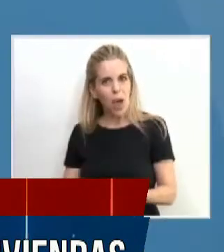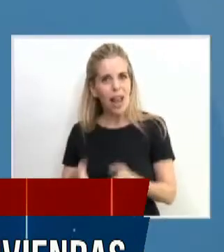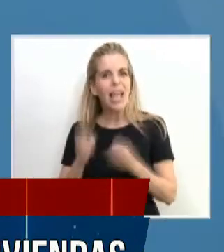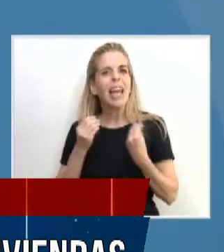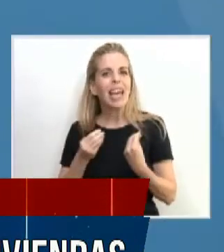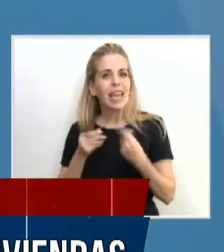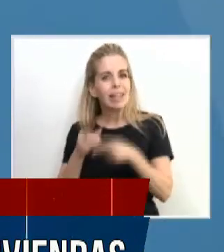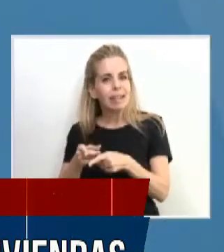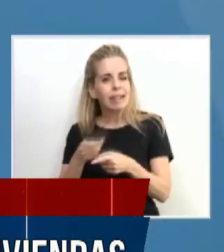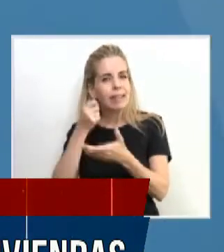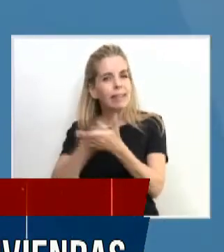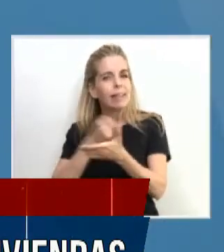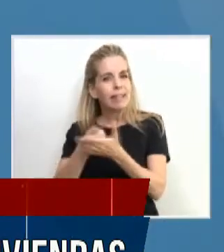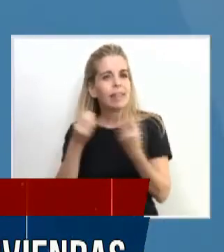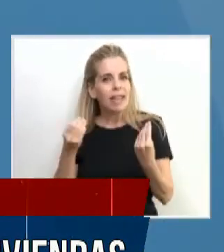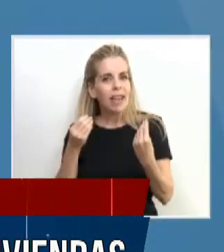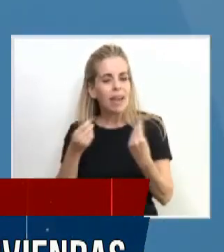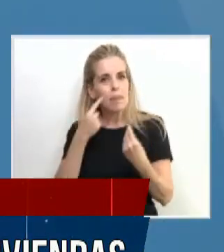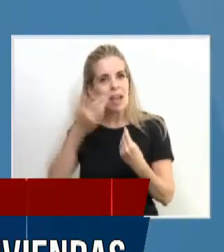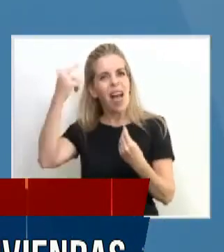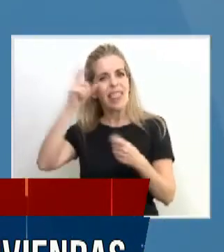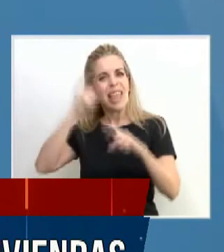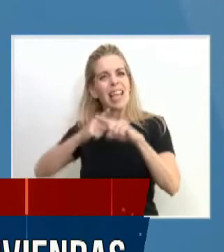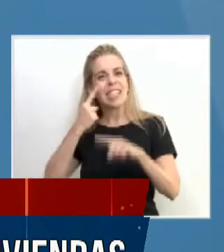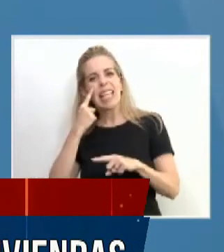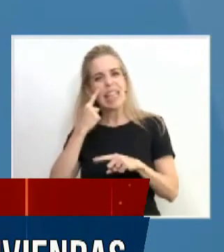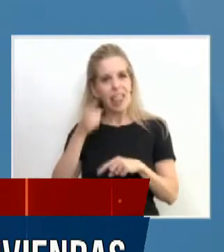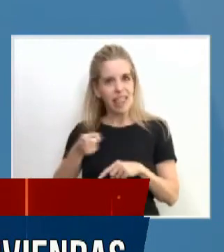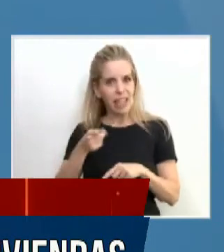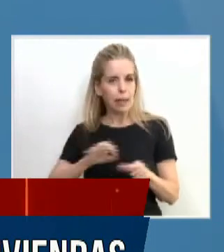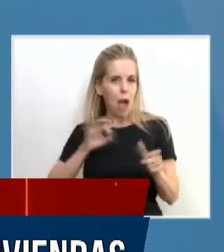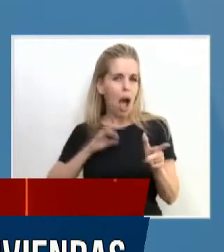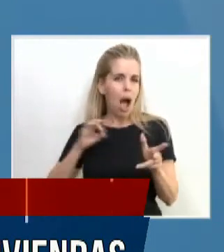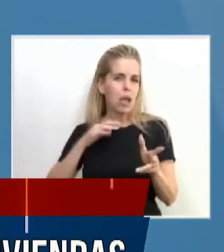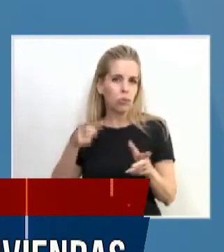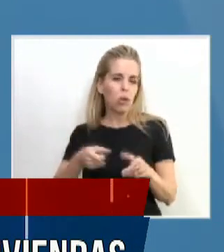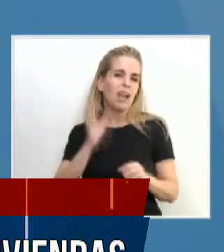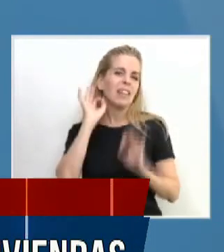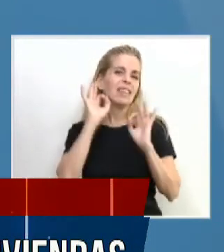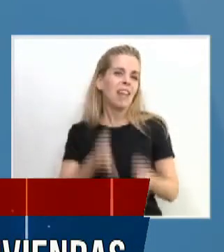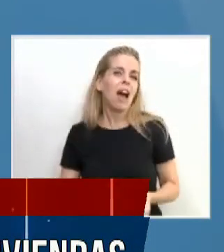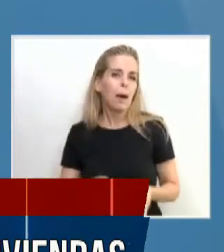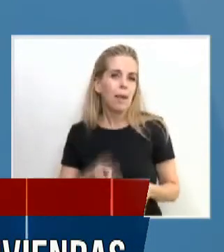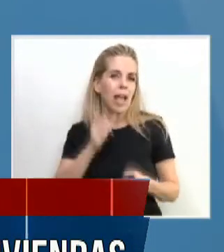que ha gobernado un territorio como una intendencia durante tantos años y que conoce